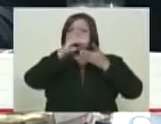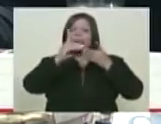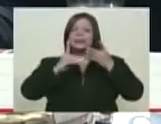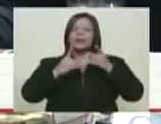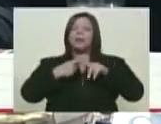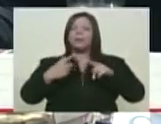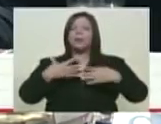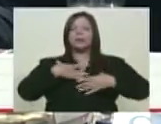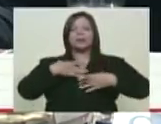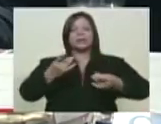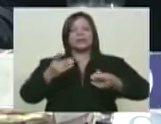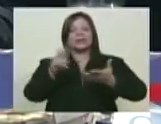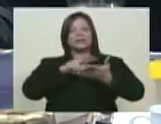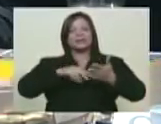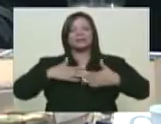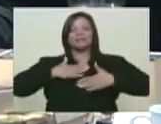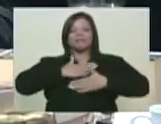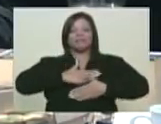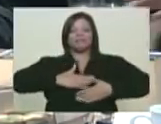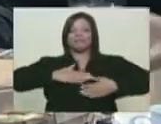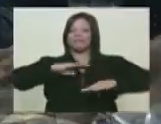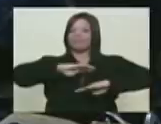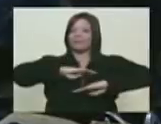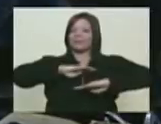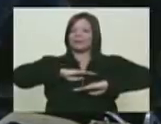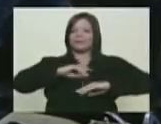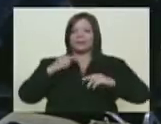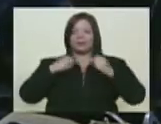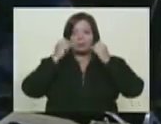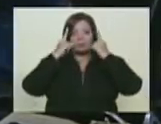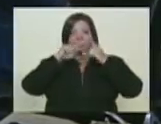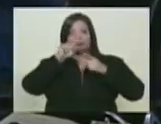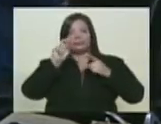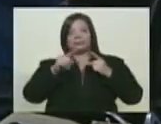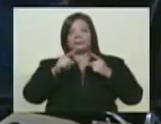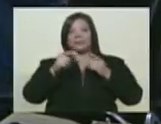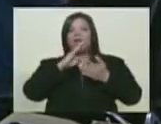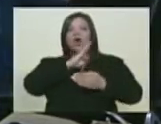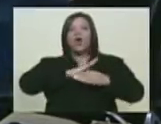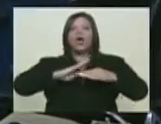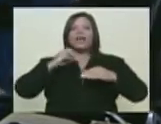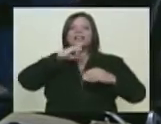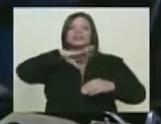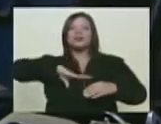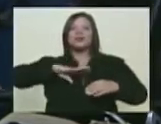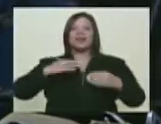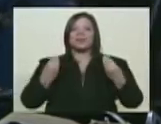académica, pero que sea leída con placer. A mí me llamó mucho la atención la biografía del Che.